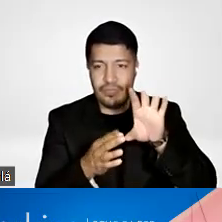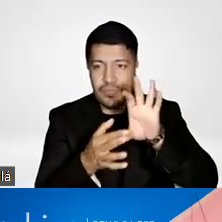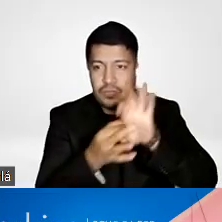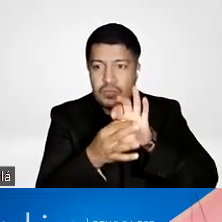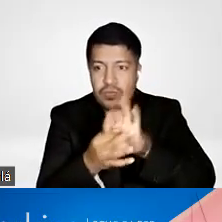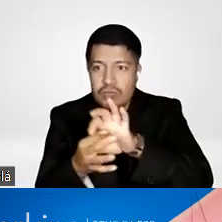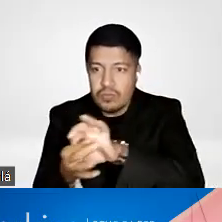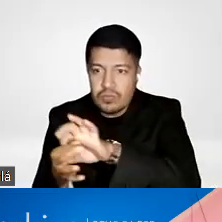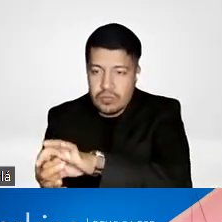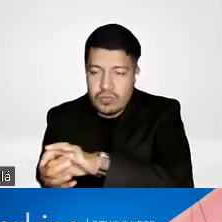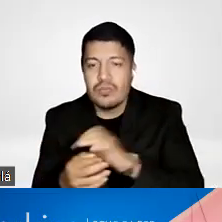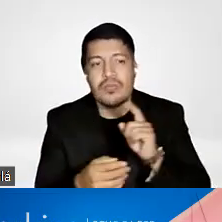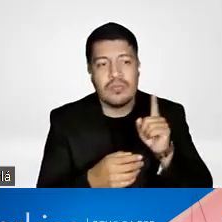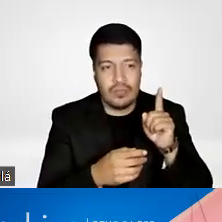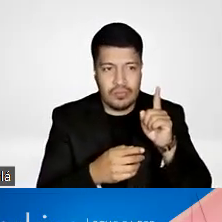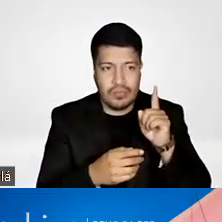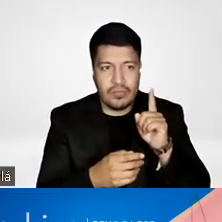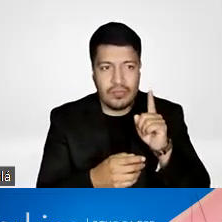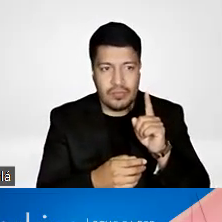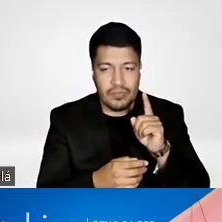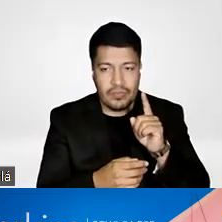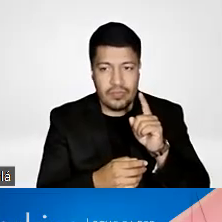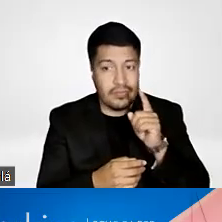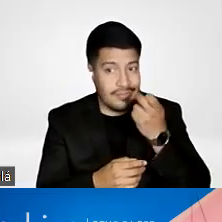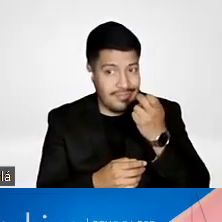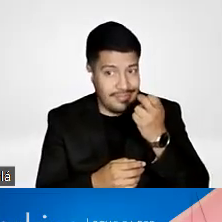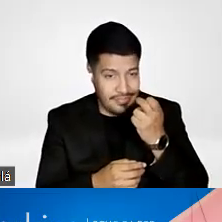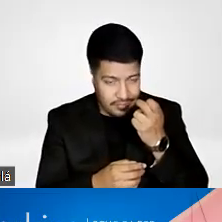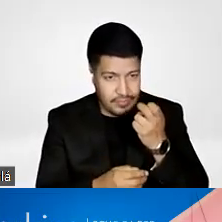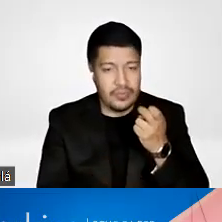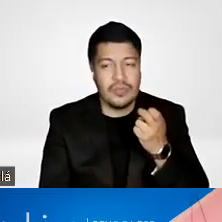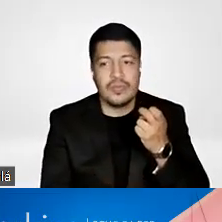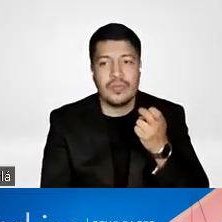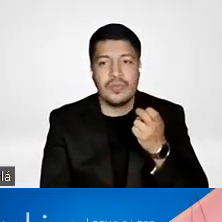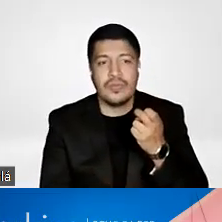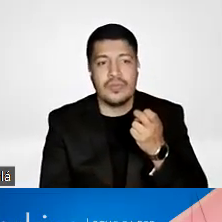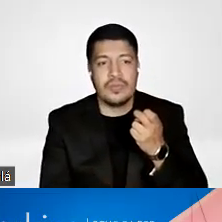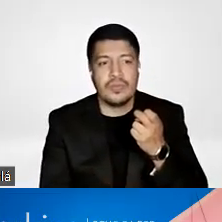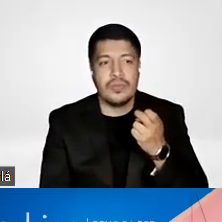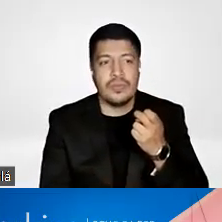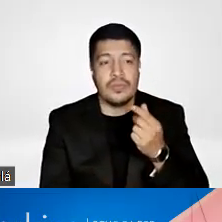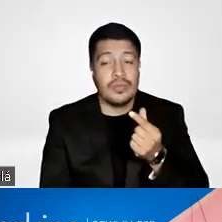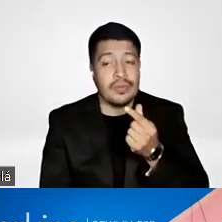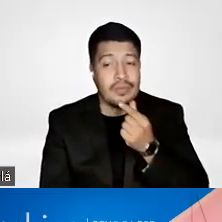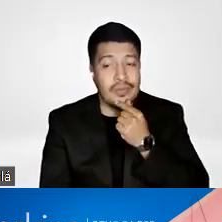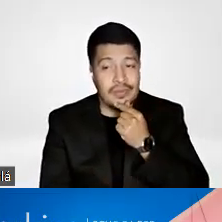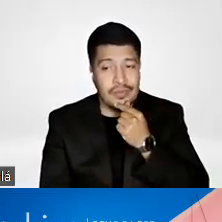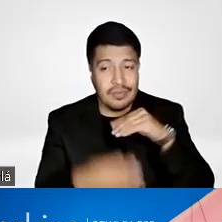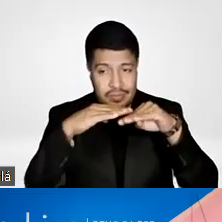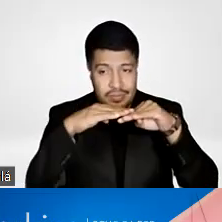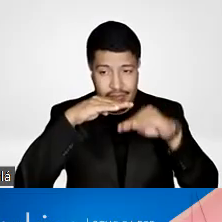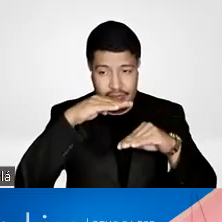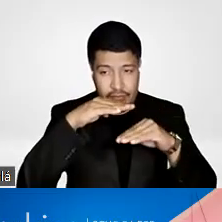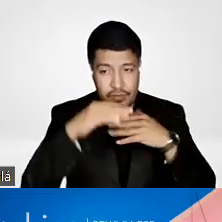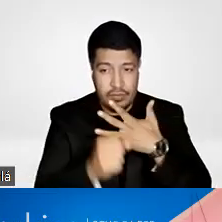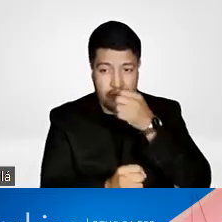amplio. Vamos a ver un extracto de ese algoritmo en donde nos dice, ok, un niño menor de 5 años va a consulta, ¿tiene alguna